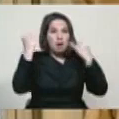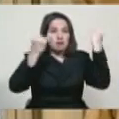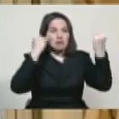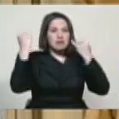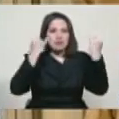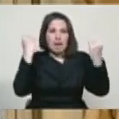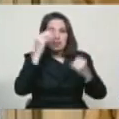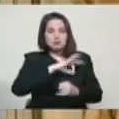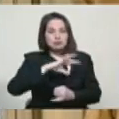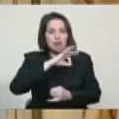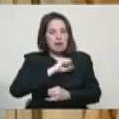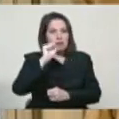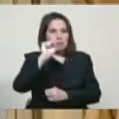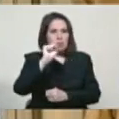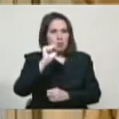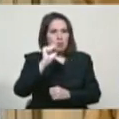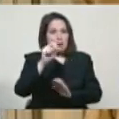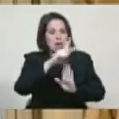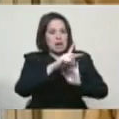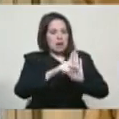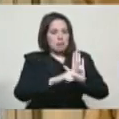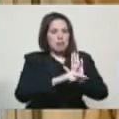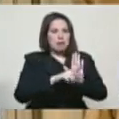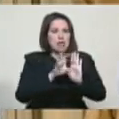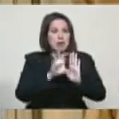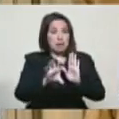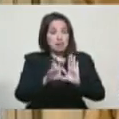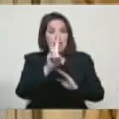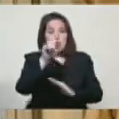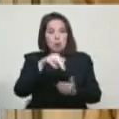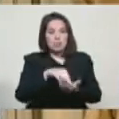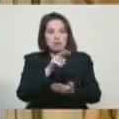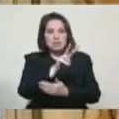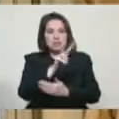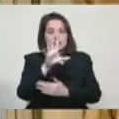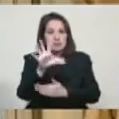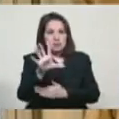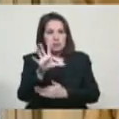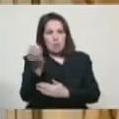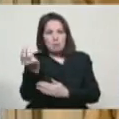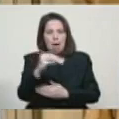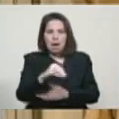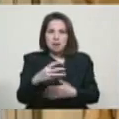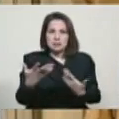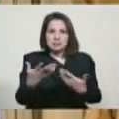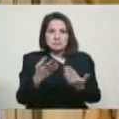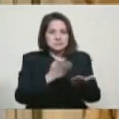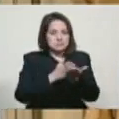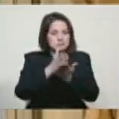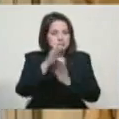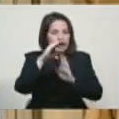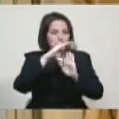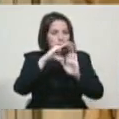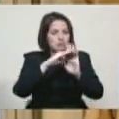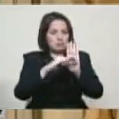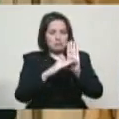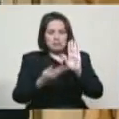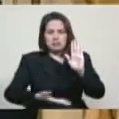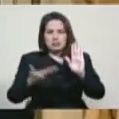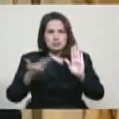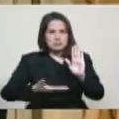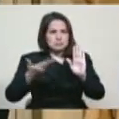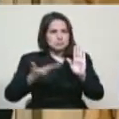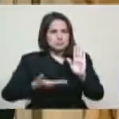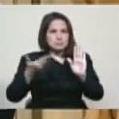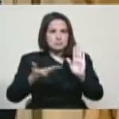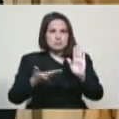Yo lo incorporaría al Plan de la Patria 2025 como una línea estratégica fundamental,